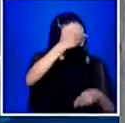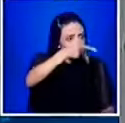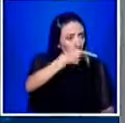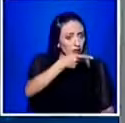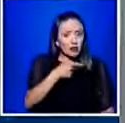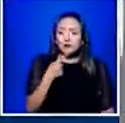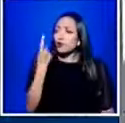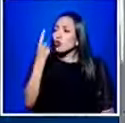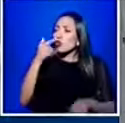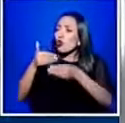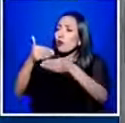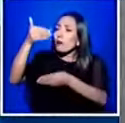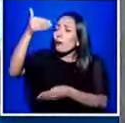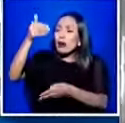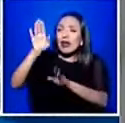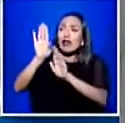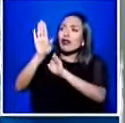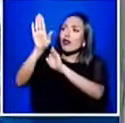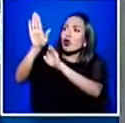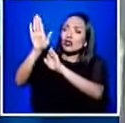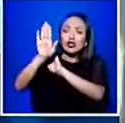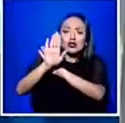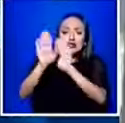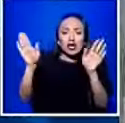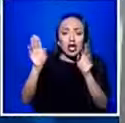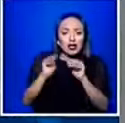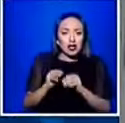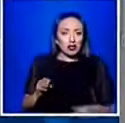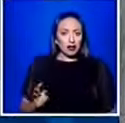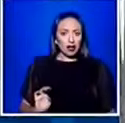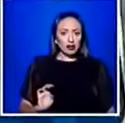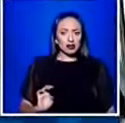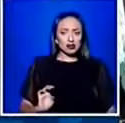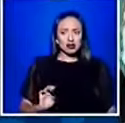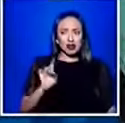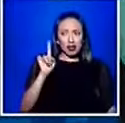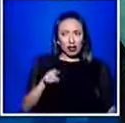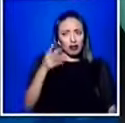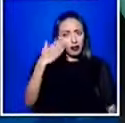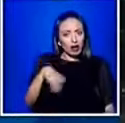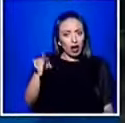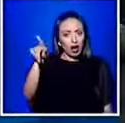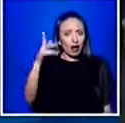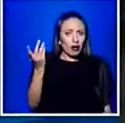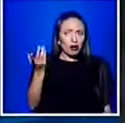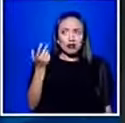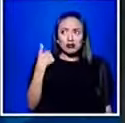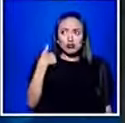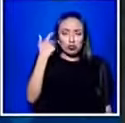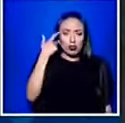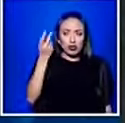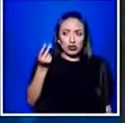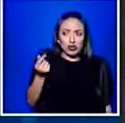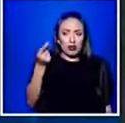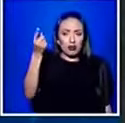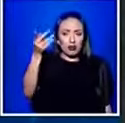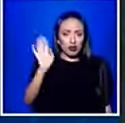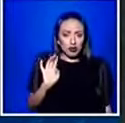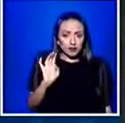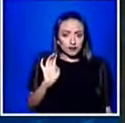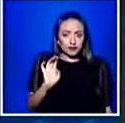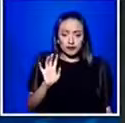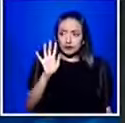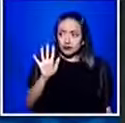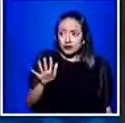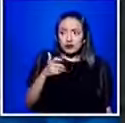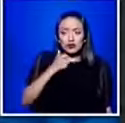muro, es un muro. Un muro de contención. Contención que hace rato era terminar eso con un maestro, con una... ¿Qué? Haciendo el barrio